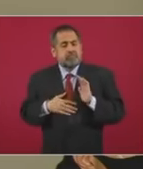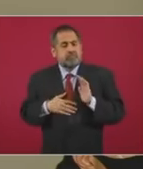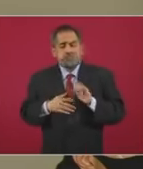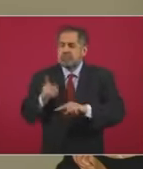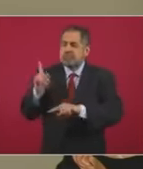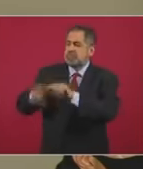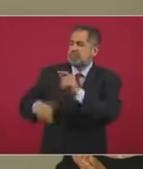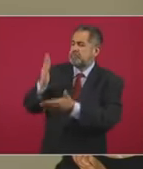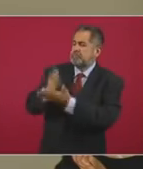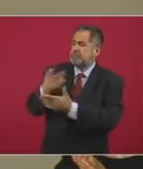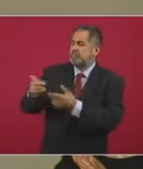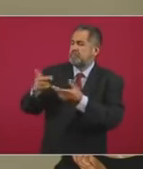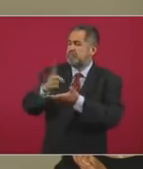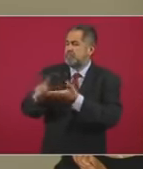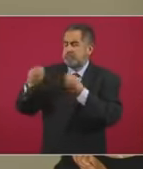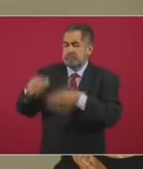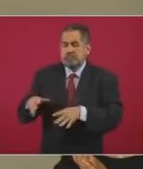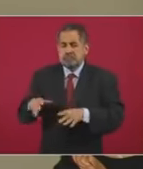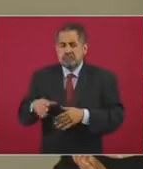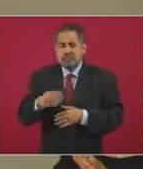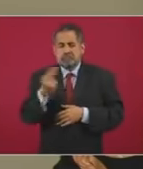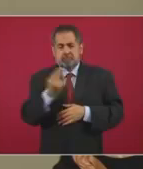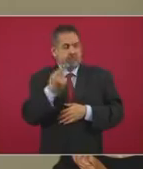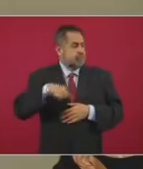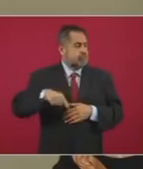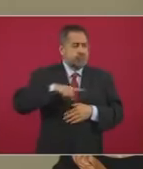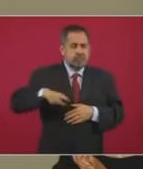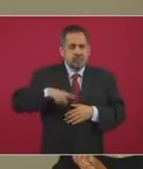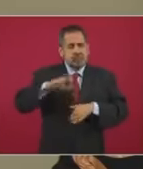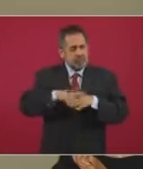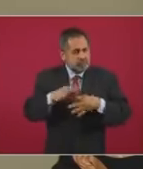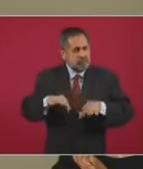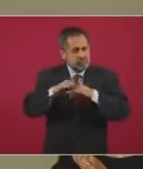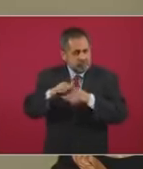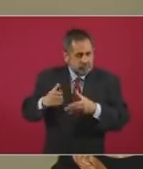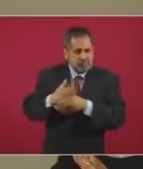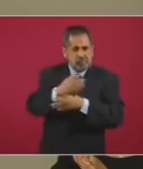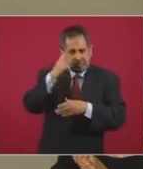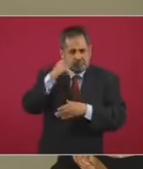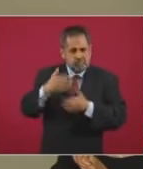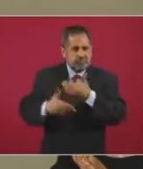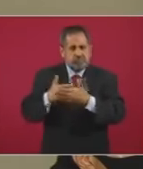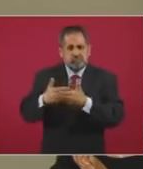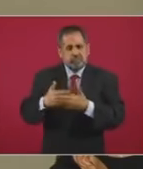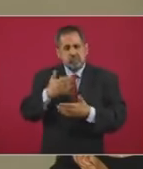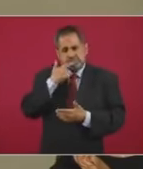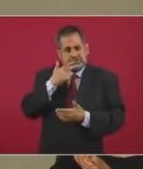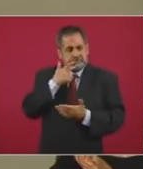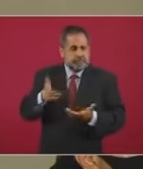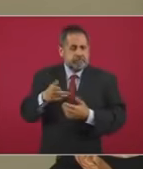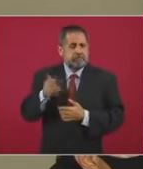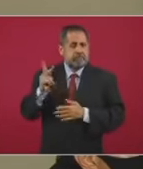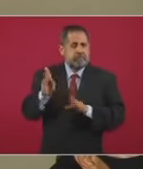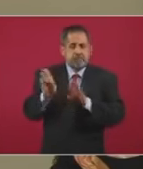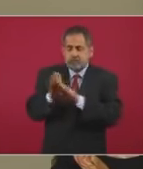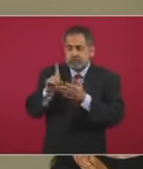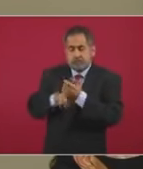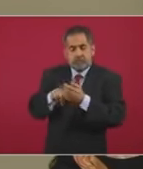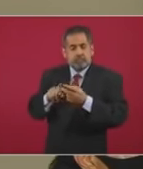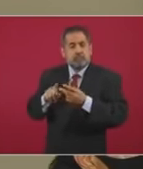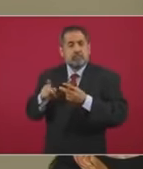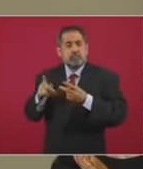demás. Es necesaria la intervención de un sistema de gobierno para liberarla y que ésta pueda funcionar al 100%. Pero en base a la segunda